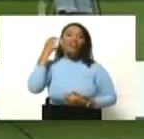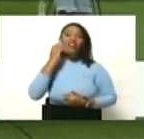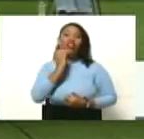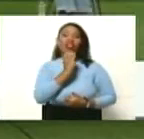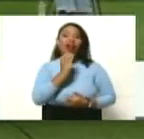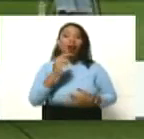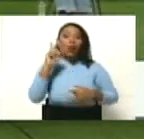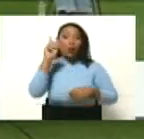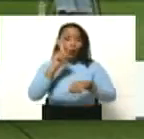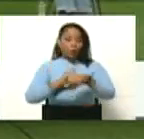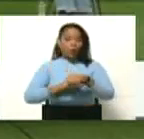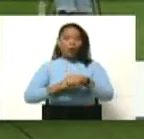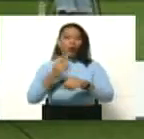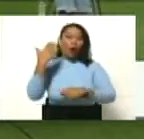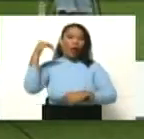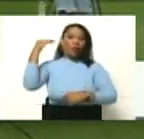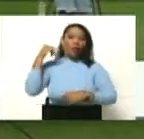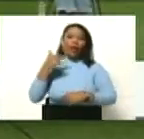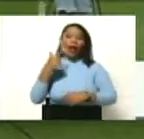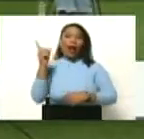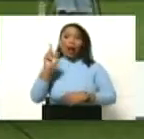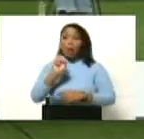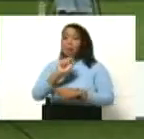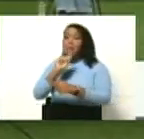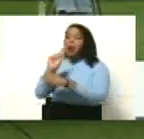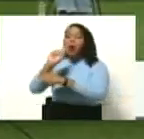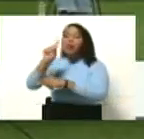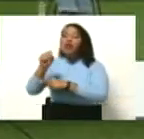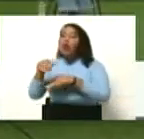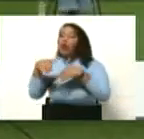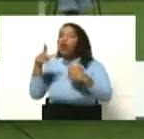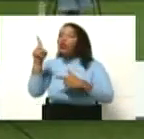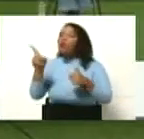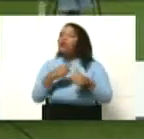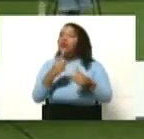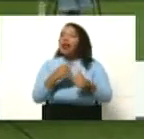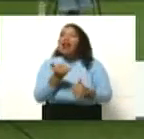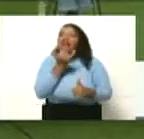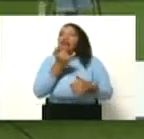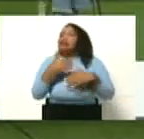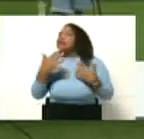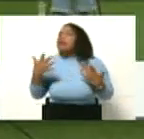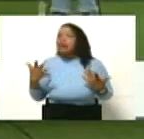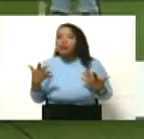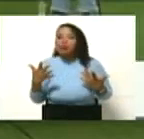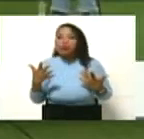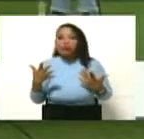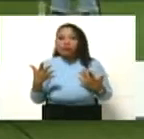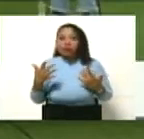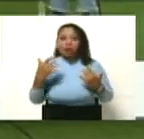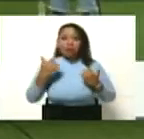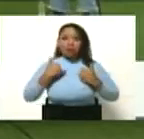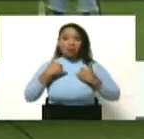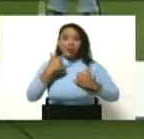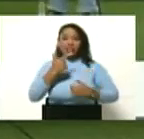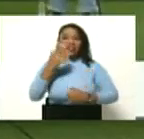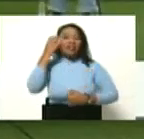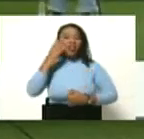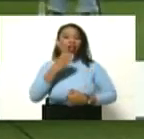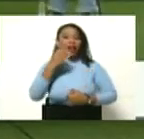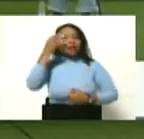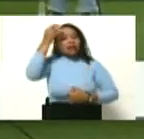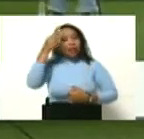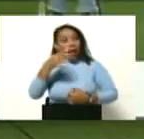momento, que cuando le preguntaron que cuál era su principal error, y él dijo que creer que